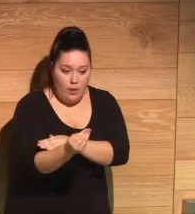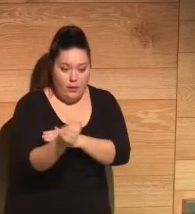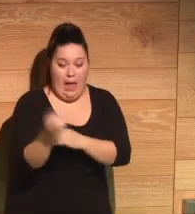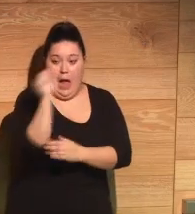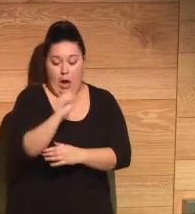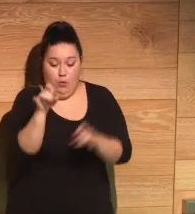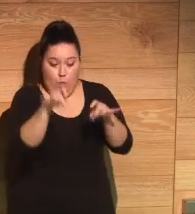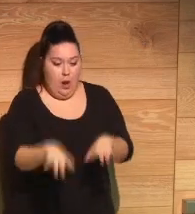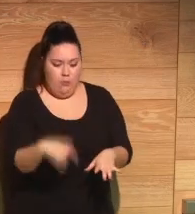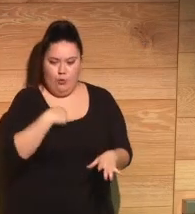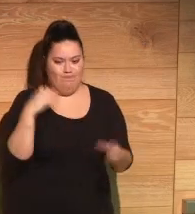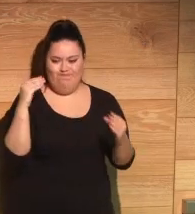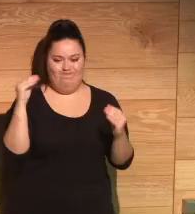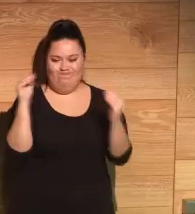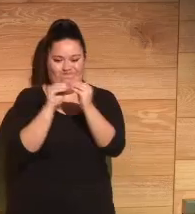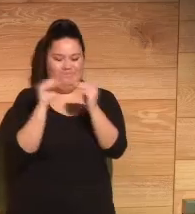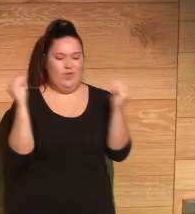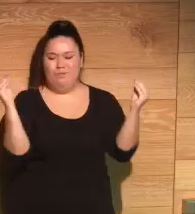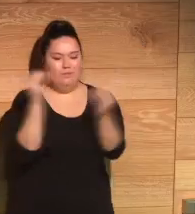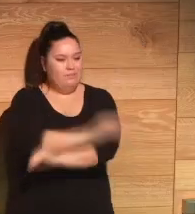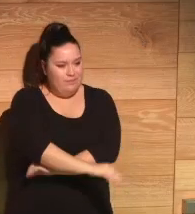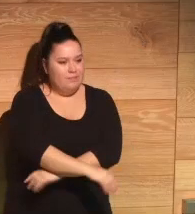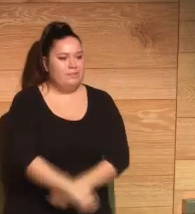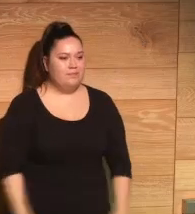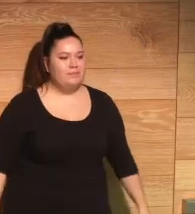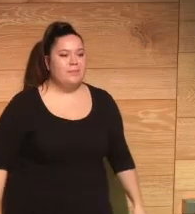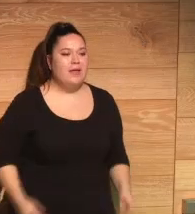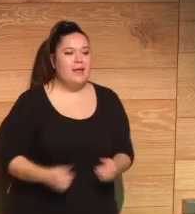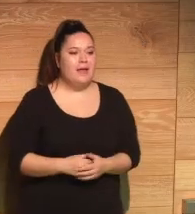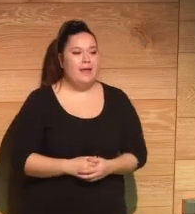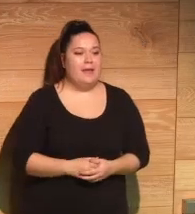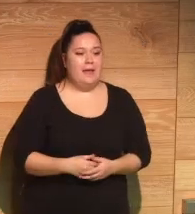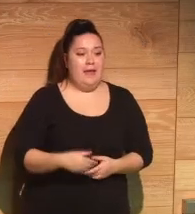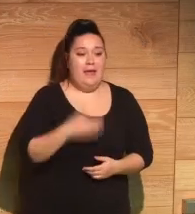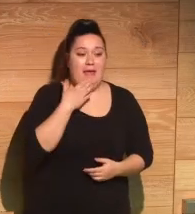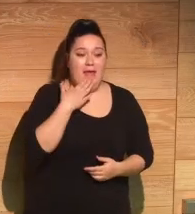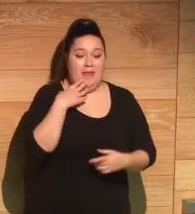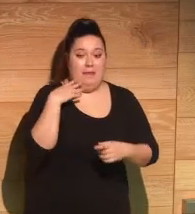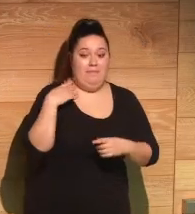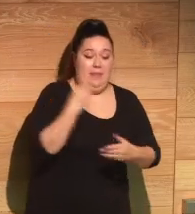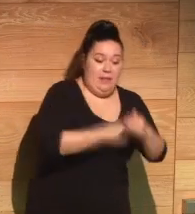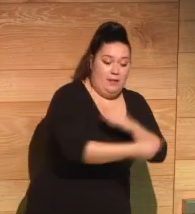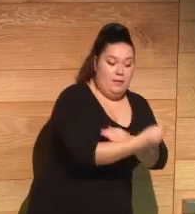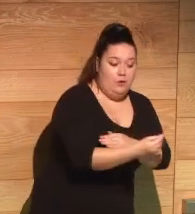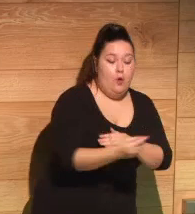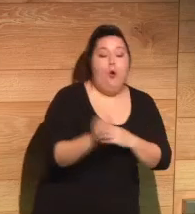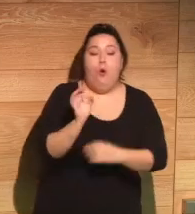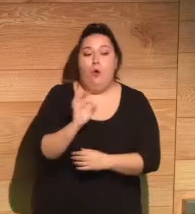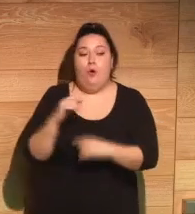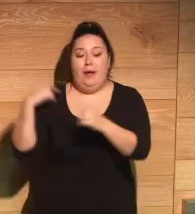yo creo que no. Yo creo que hay dos grandes definiciones de la generación que se define por la edad de nacimiento y la generación que se define por la edad de consolidación,